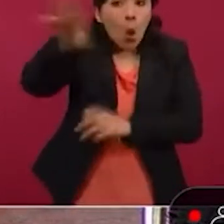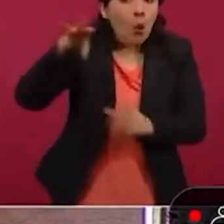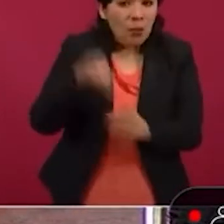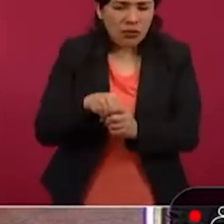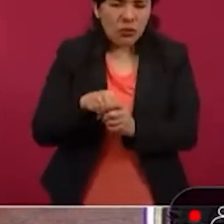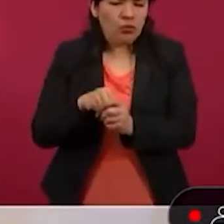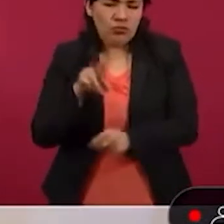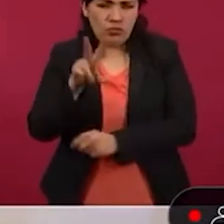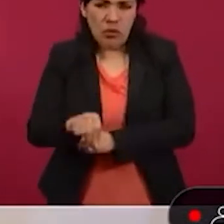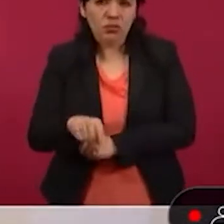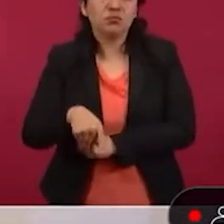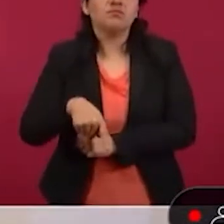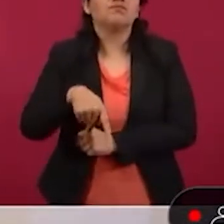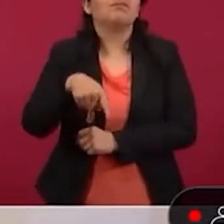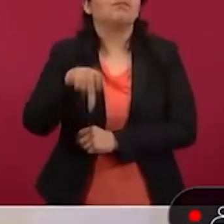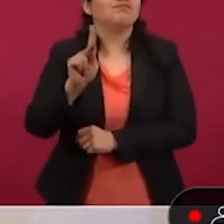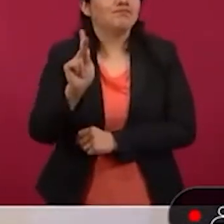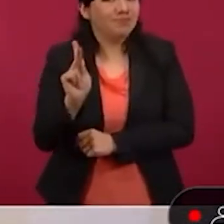pero